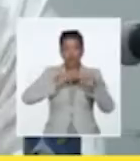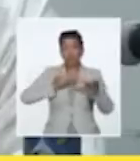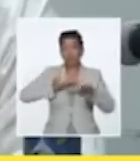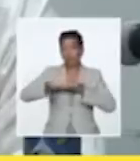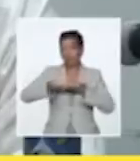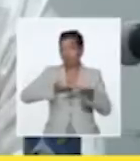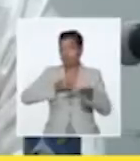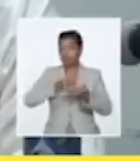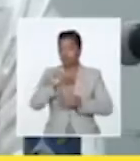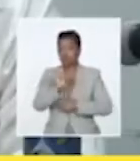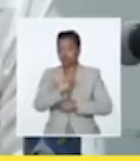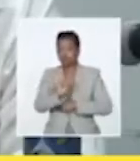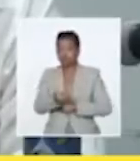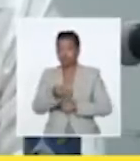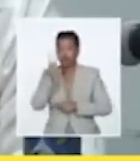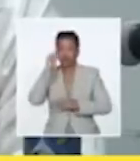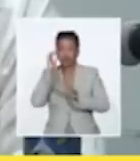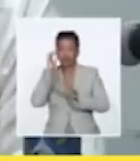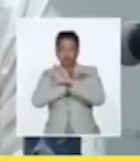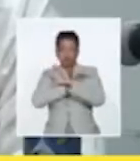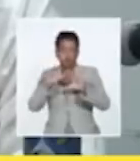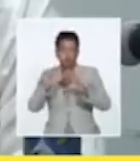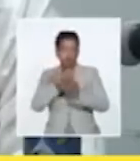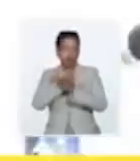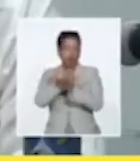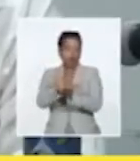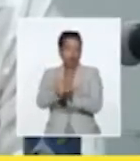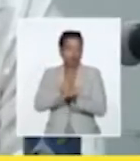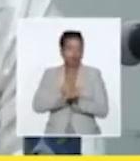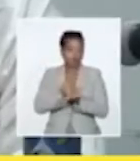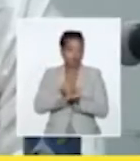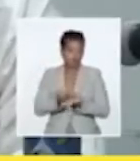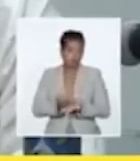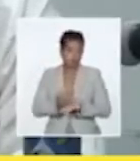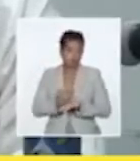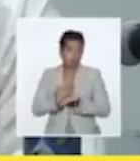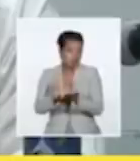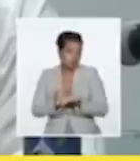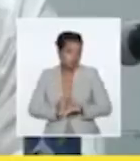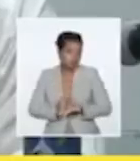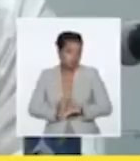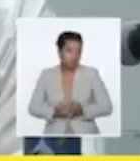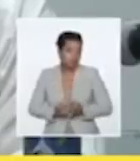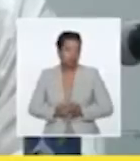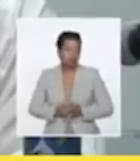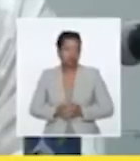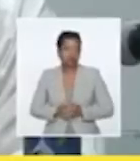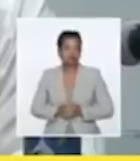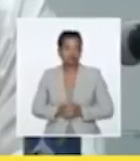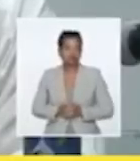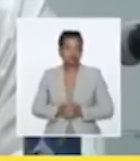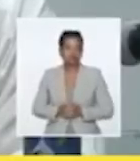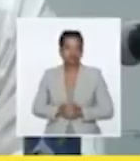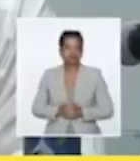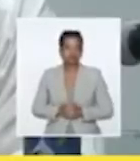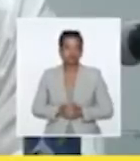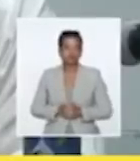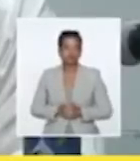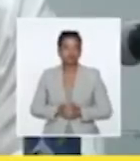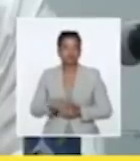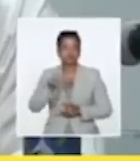también desde el punto de vista científico, de cooperación, de instrucción, científico que pueden establecerse así entre la